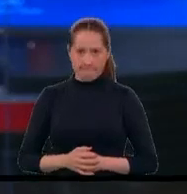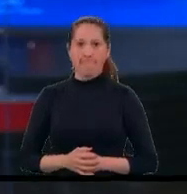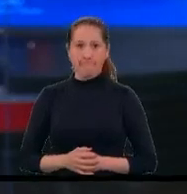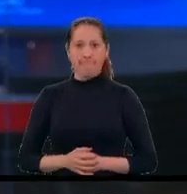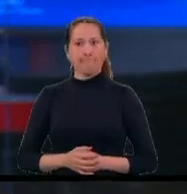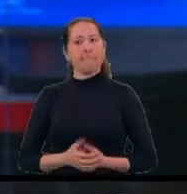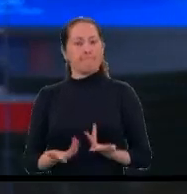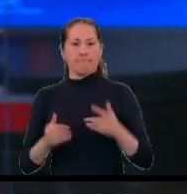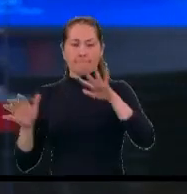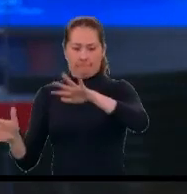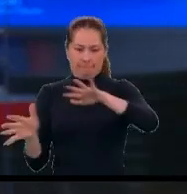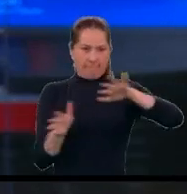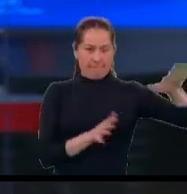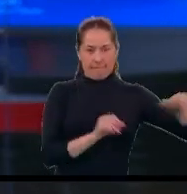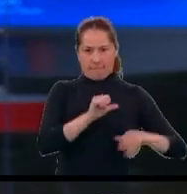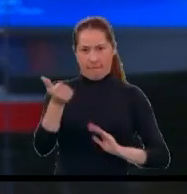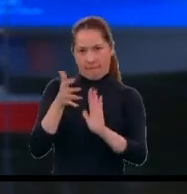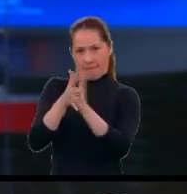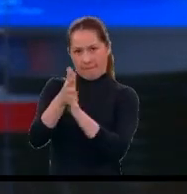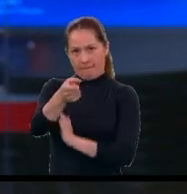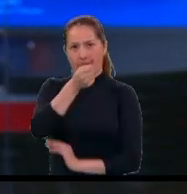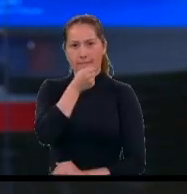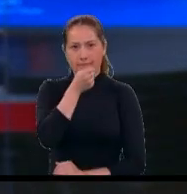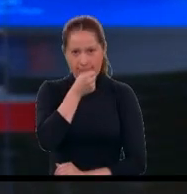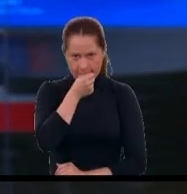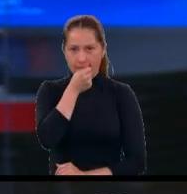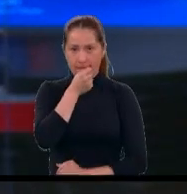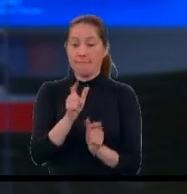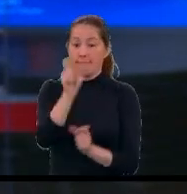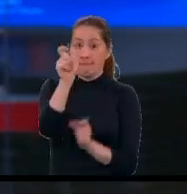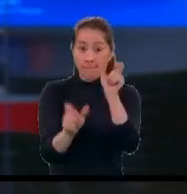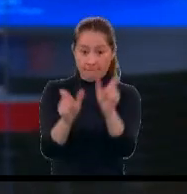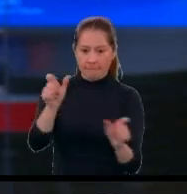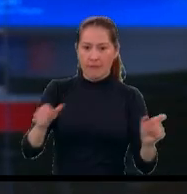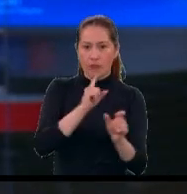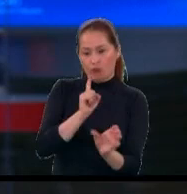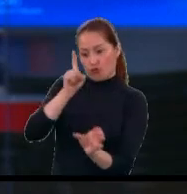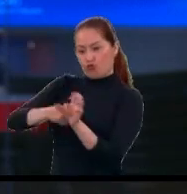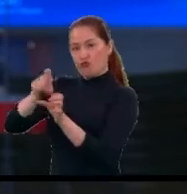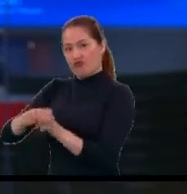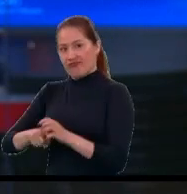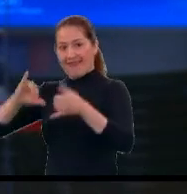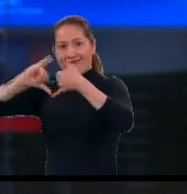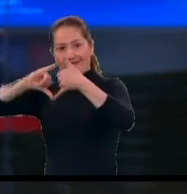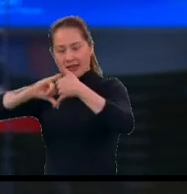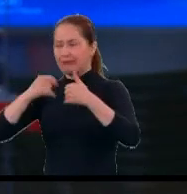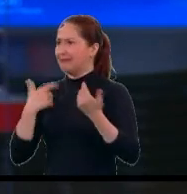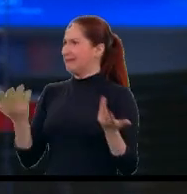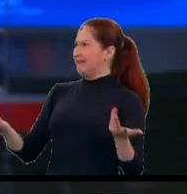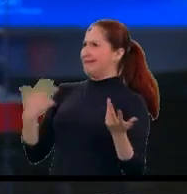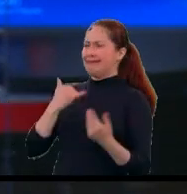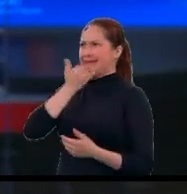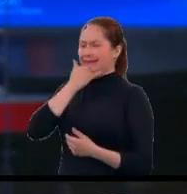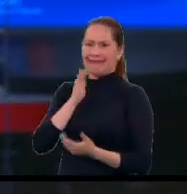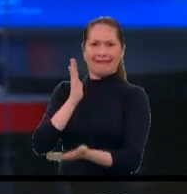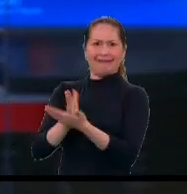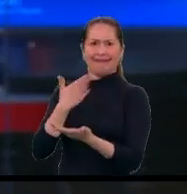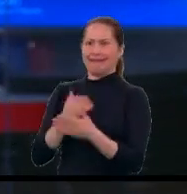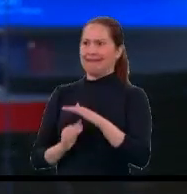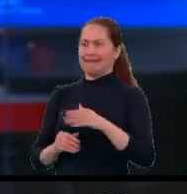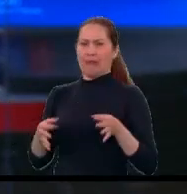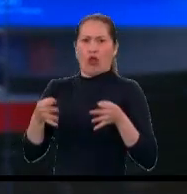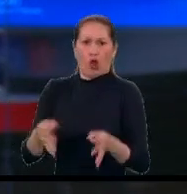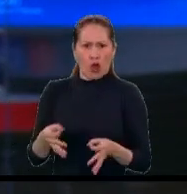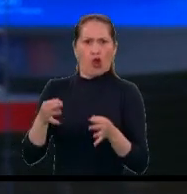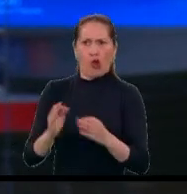En otras noticias, usuarios del Servicio de Salud de la Caja de Compensación Familiar CAFAM reportan demoras y fallas en la prestación del servicio